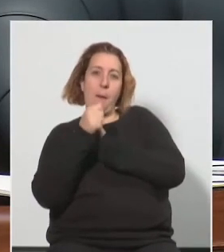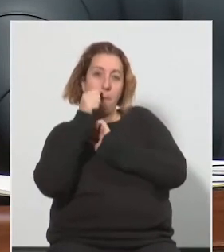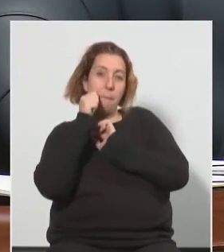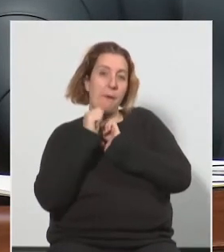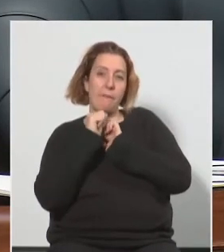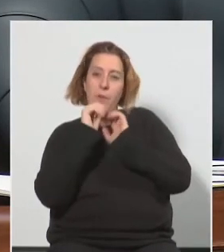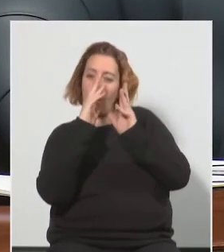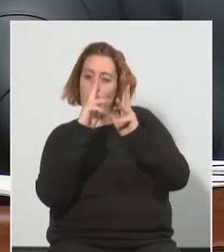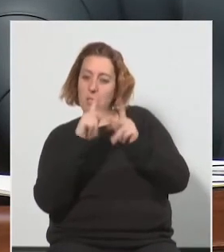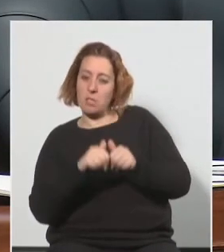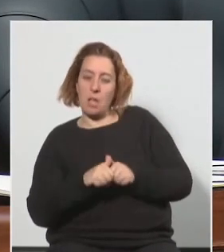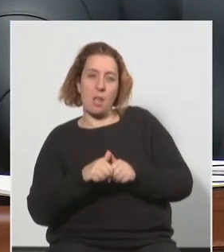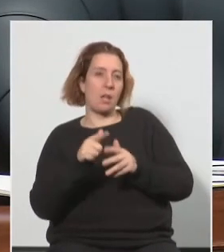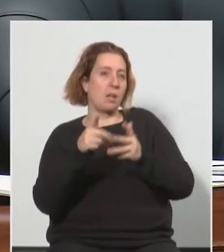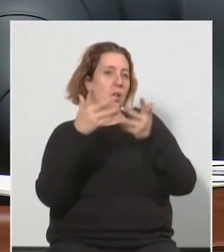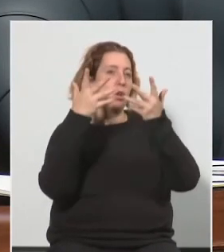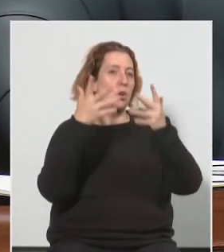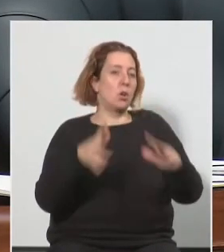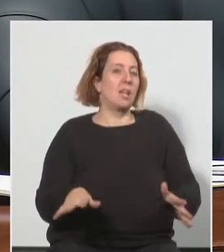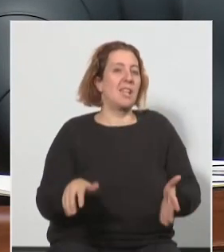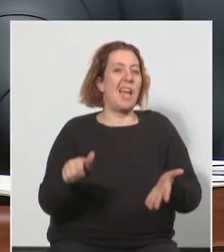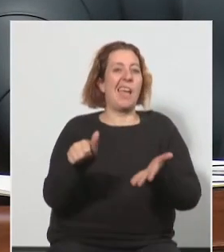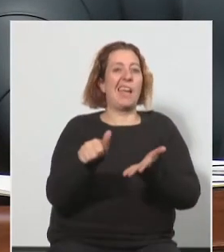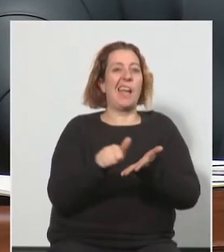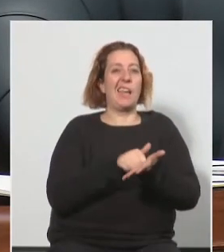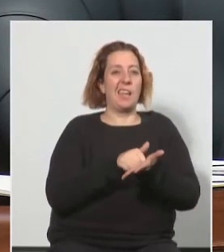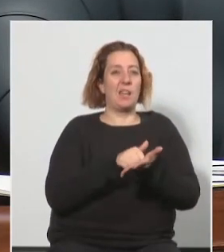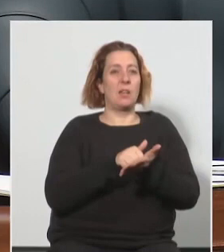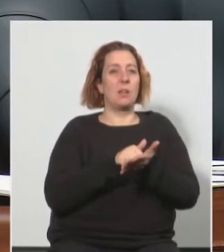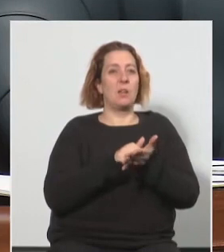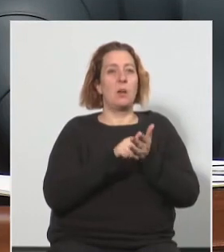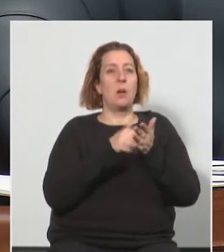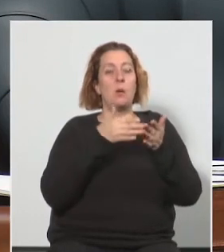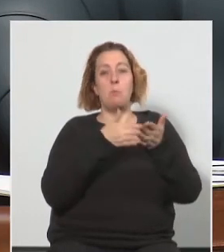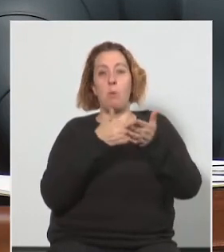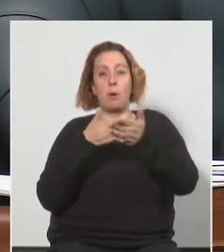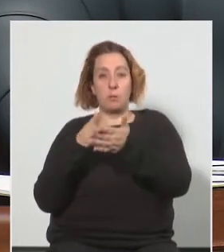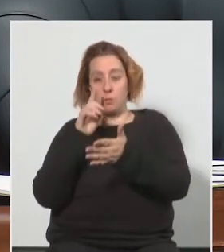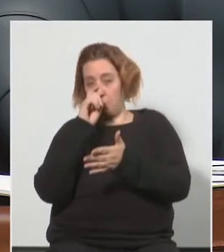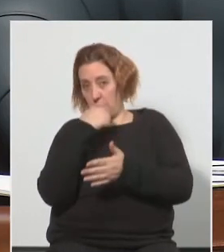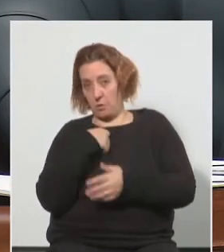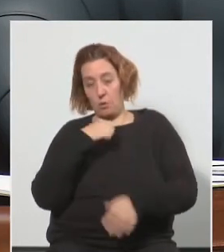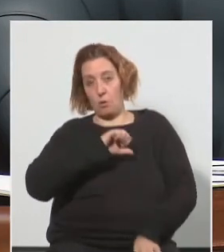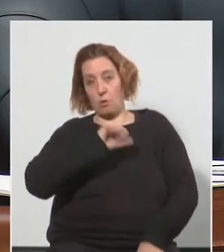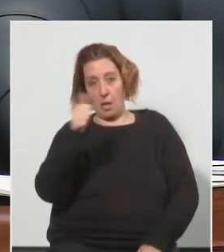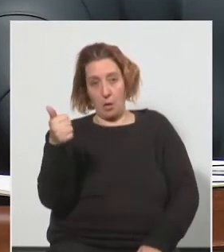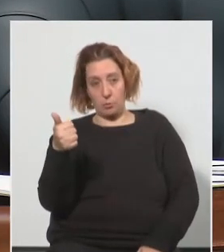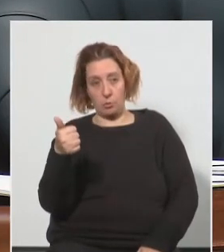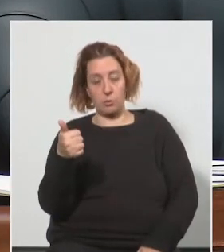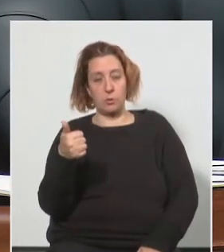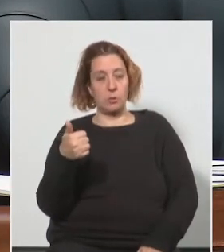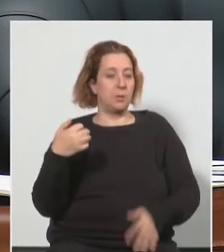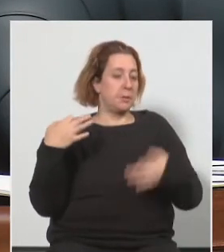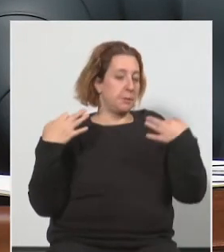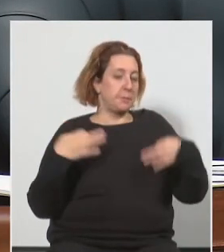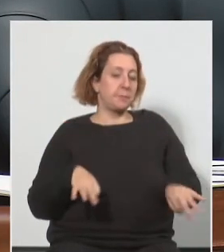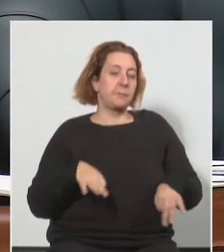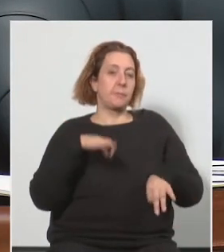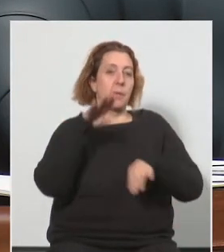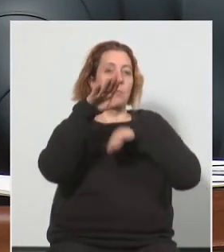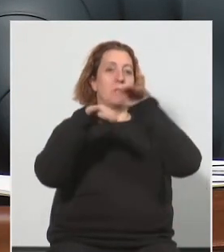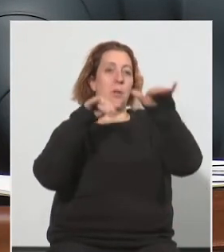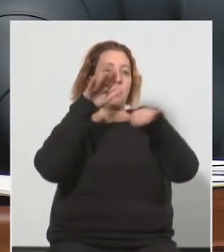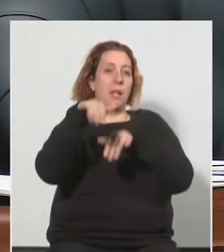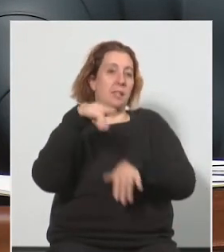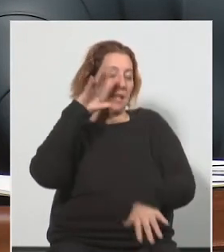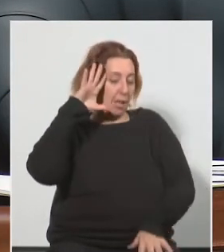que aquellos que no querían que hubiera un escáner en el puerto de Montevideo lo han logrado. Seguramente el miembro